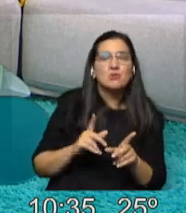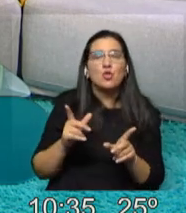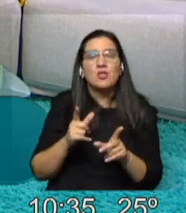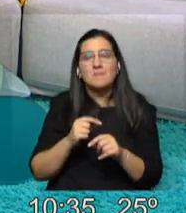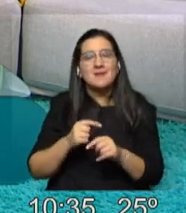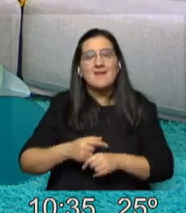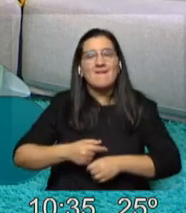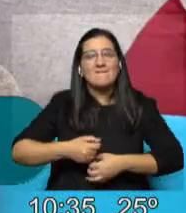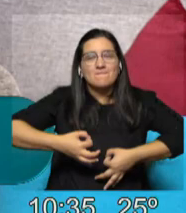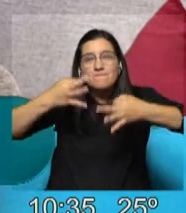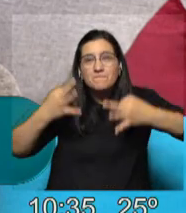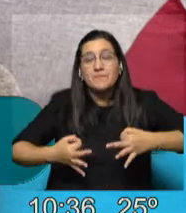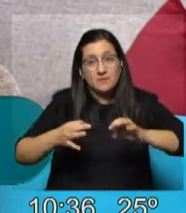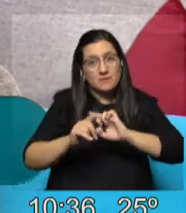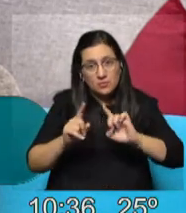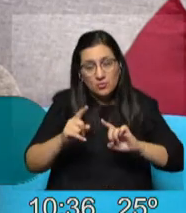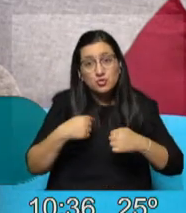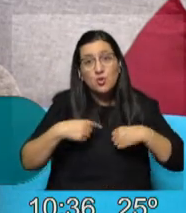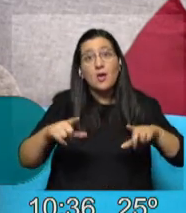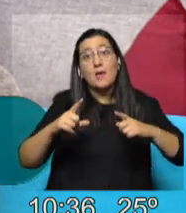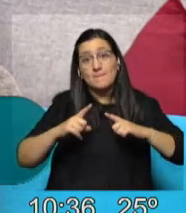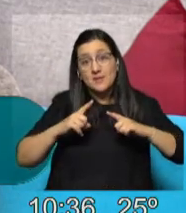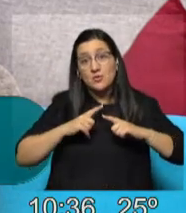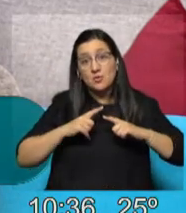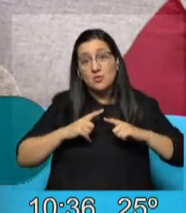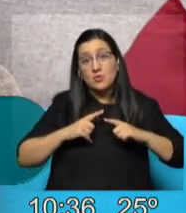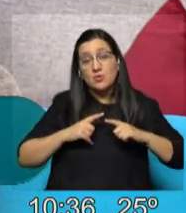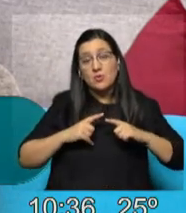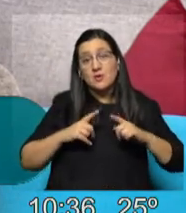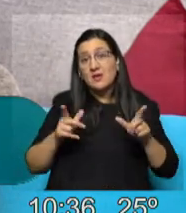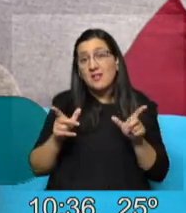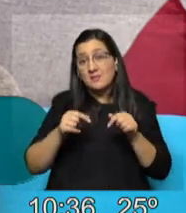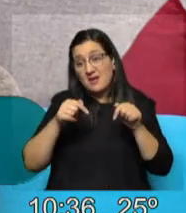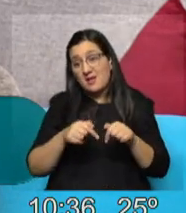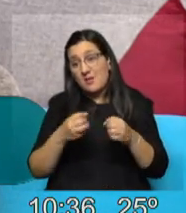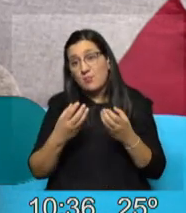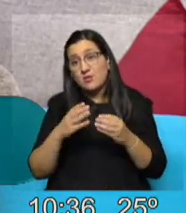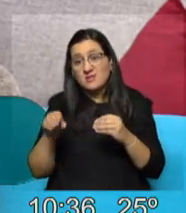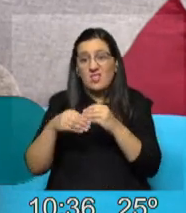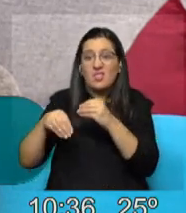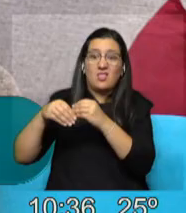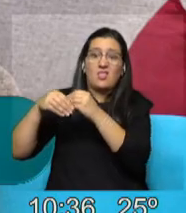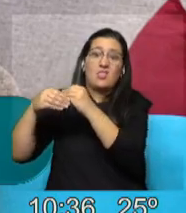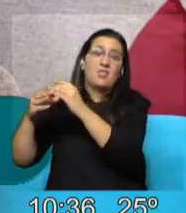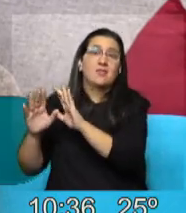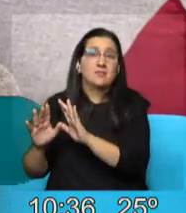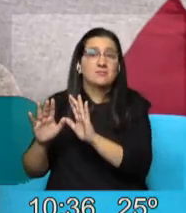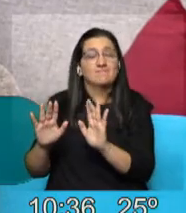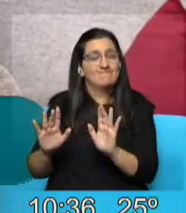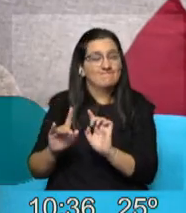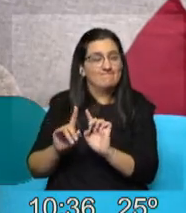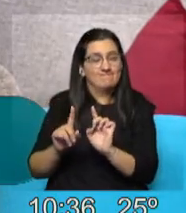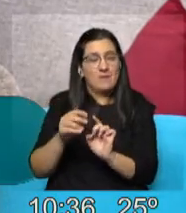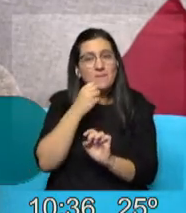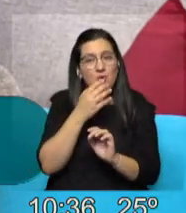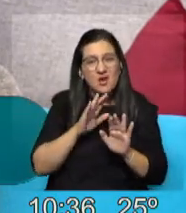no del todo concluido, que yo espero nada más que la terminen acá, porque va a terminar estropeando lo que era una buena idea. O sea que